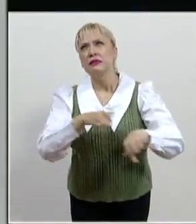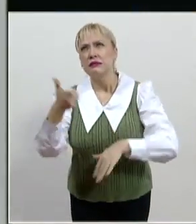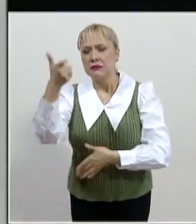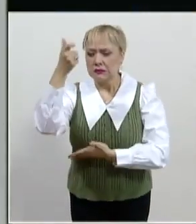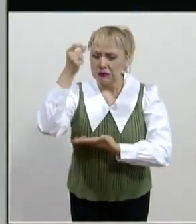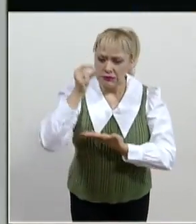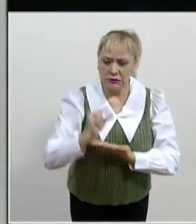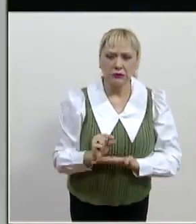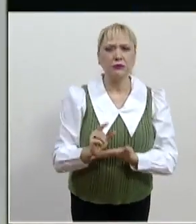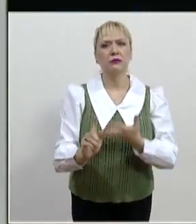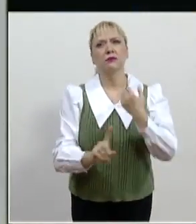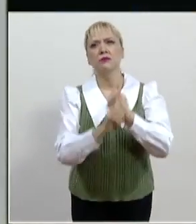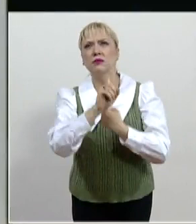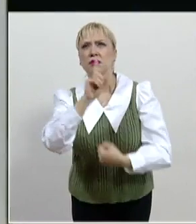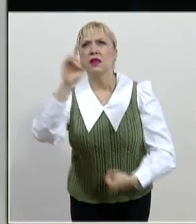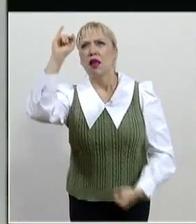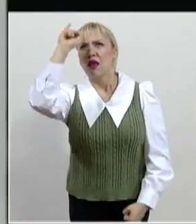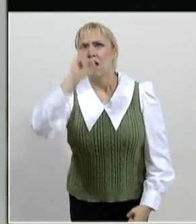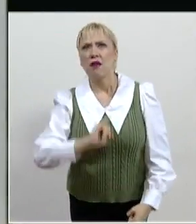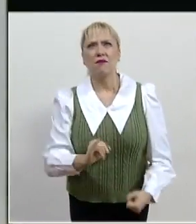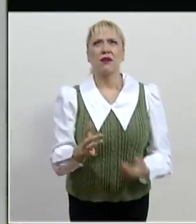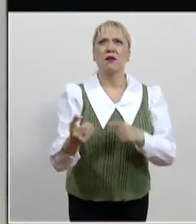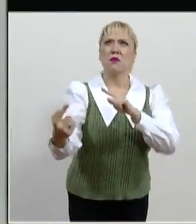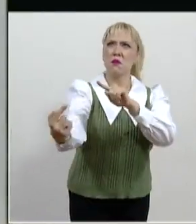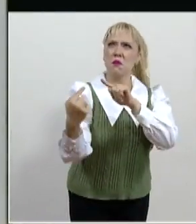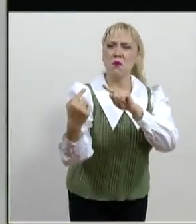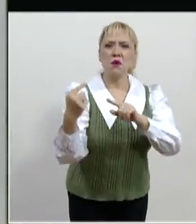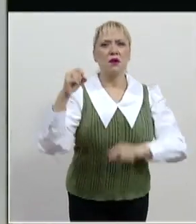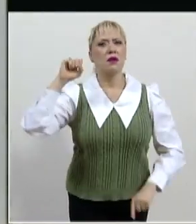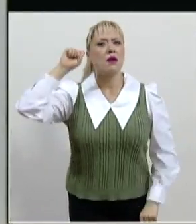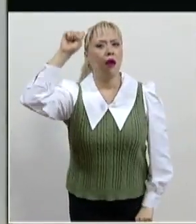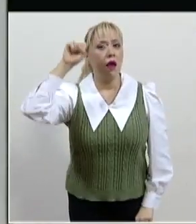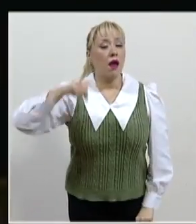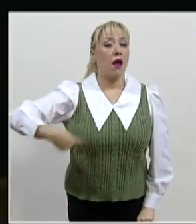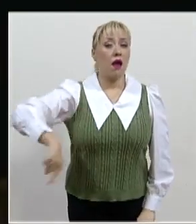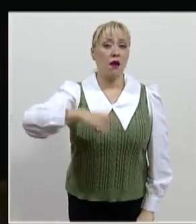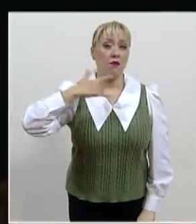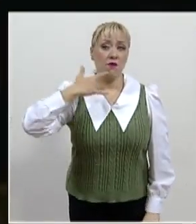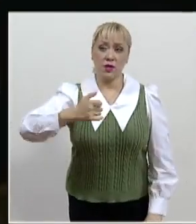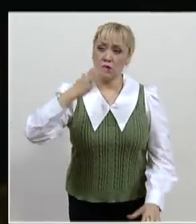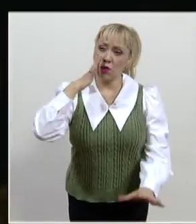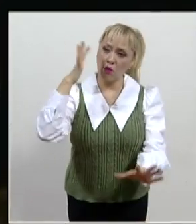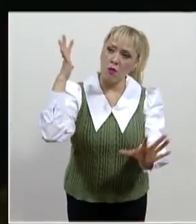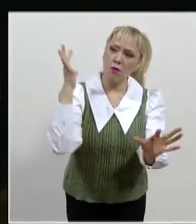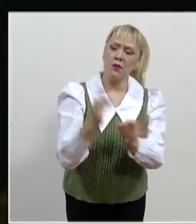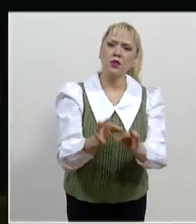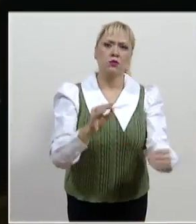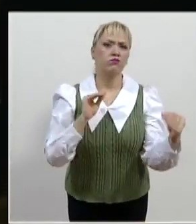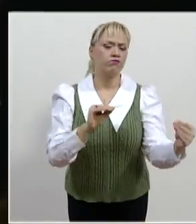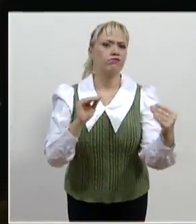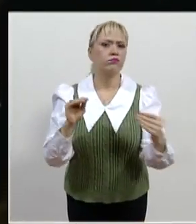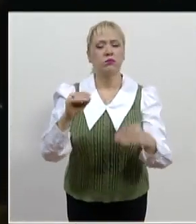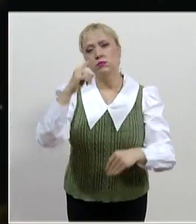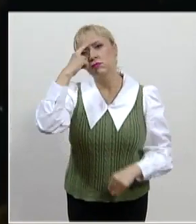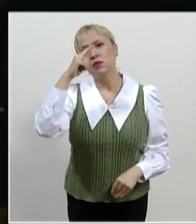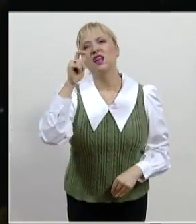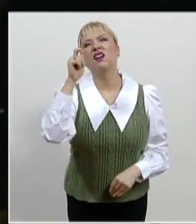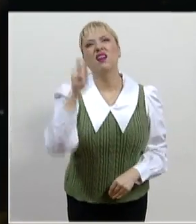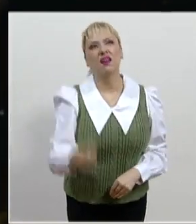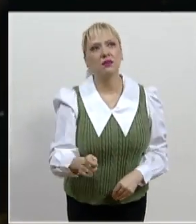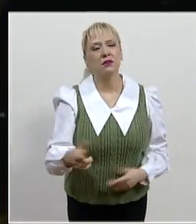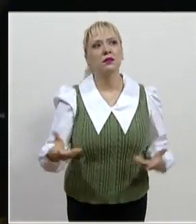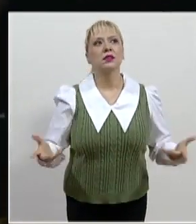conflictos entre trabajadores y patrones representó un gran esfuerzo y compromiso. Indicó que más allá